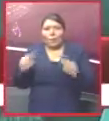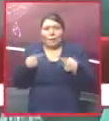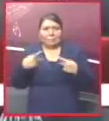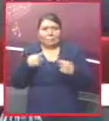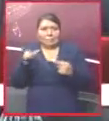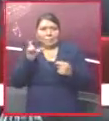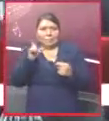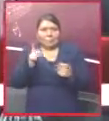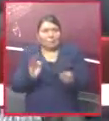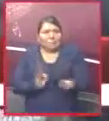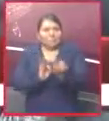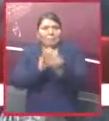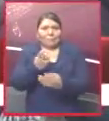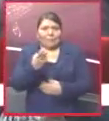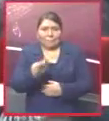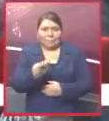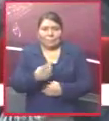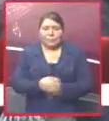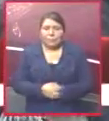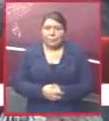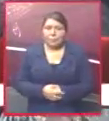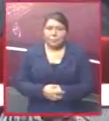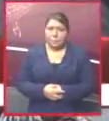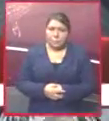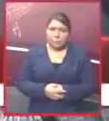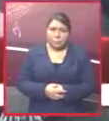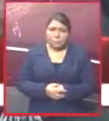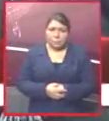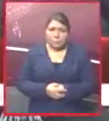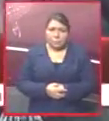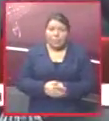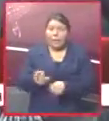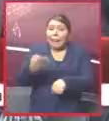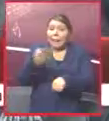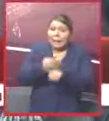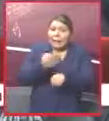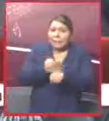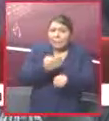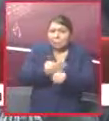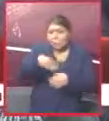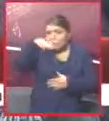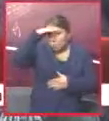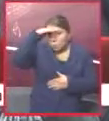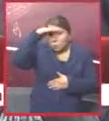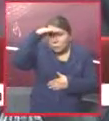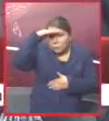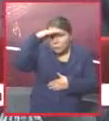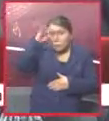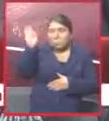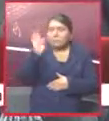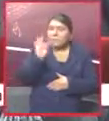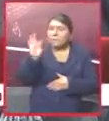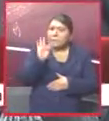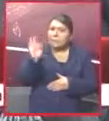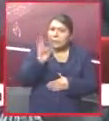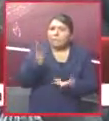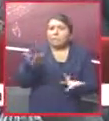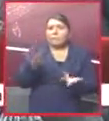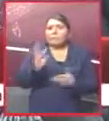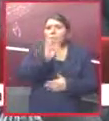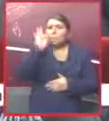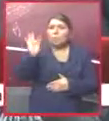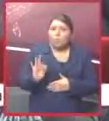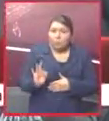petición. En la sanción, estamos proponiendo una sanción del 20% del costo del boleto que